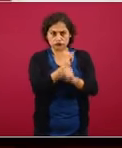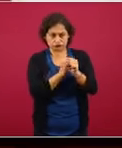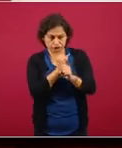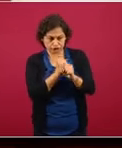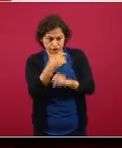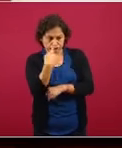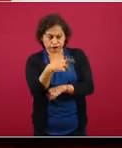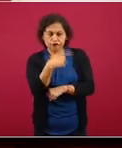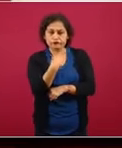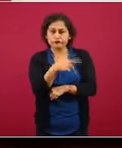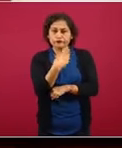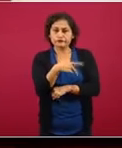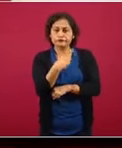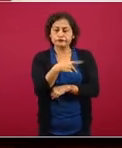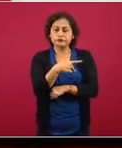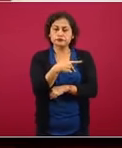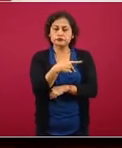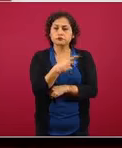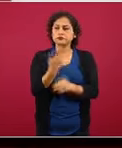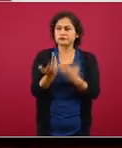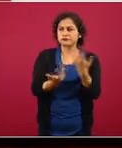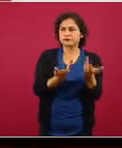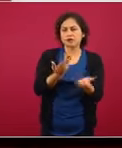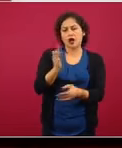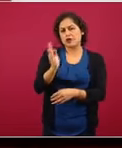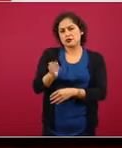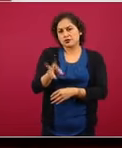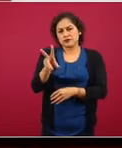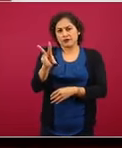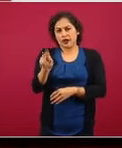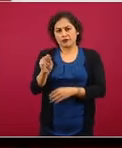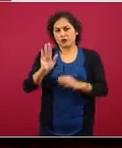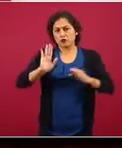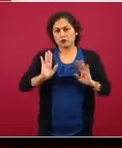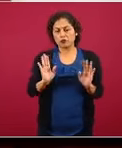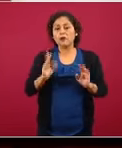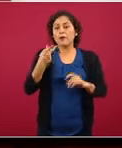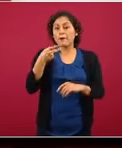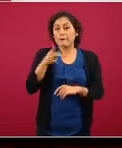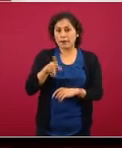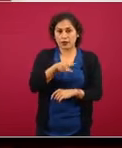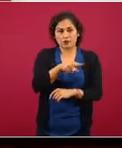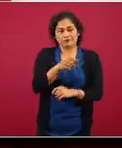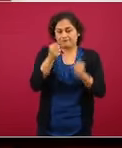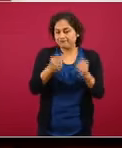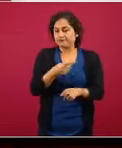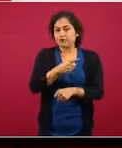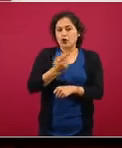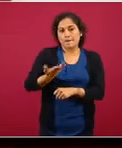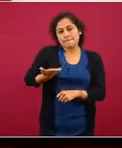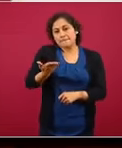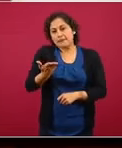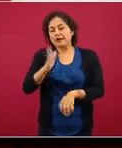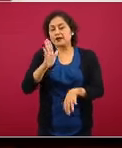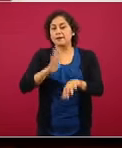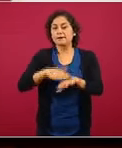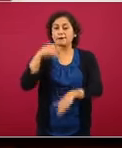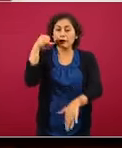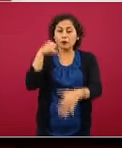personas que están ahí, votan en contra, solicitando seguramente más